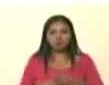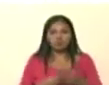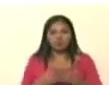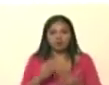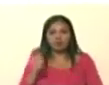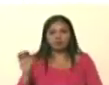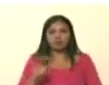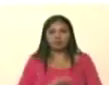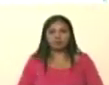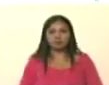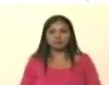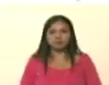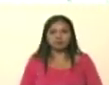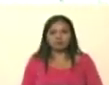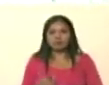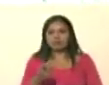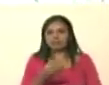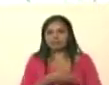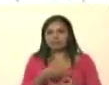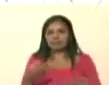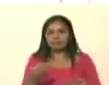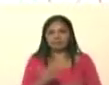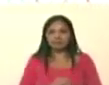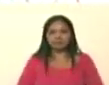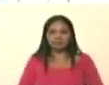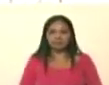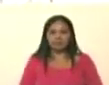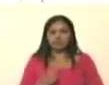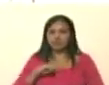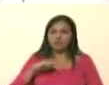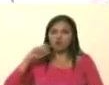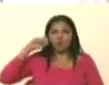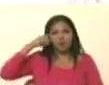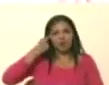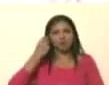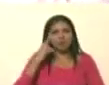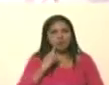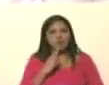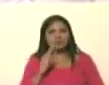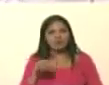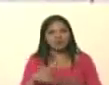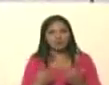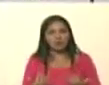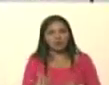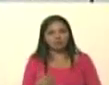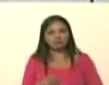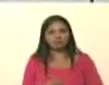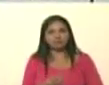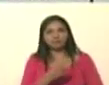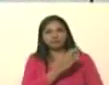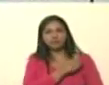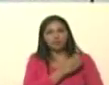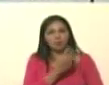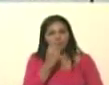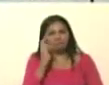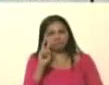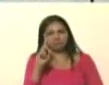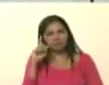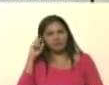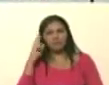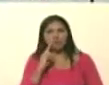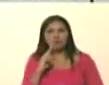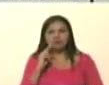es heroico recuerda la época de bolívar general marca notaba usted que es